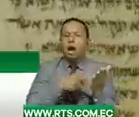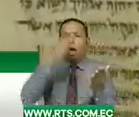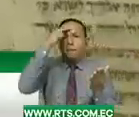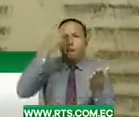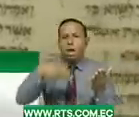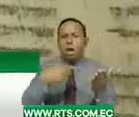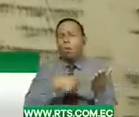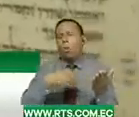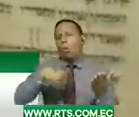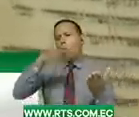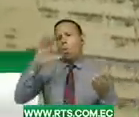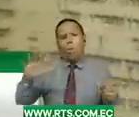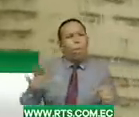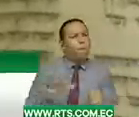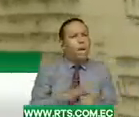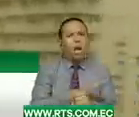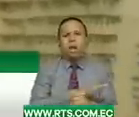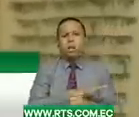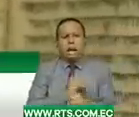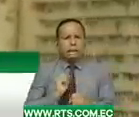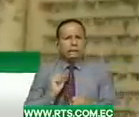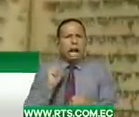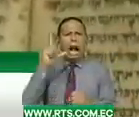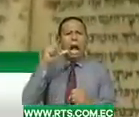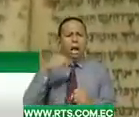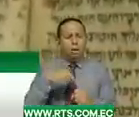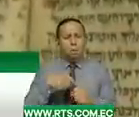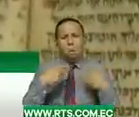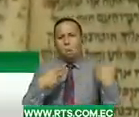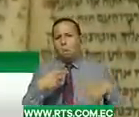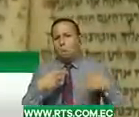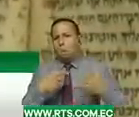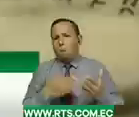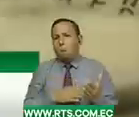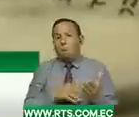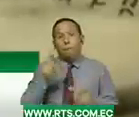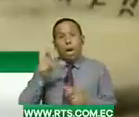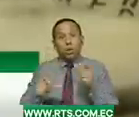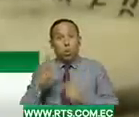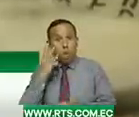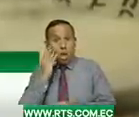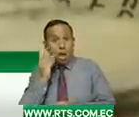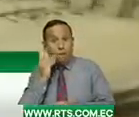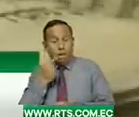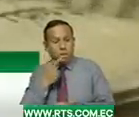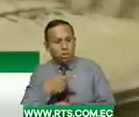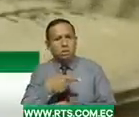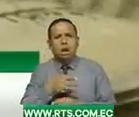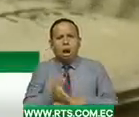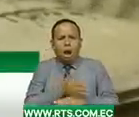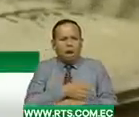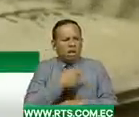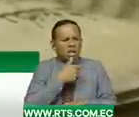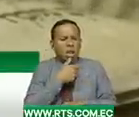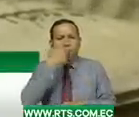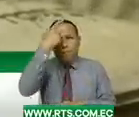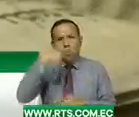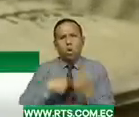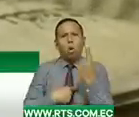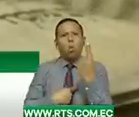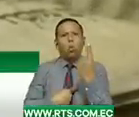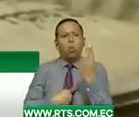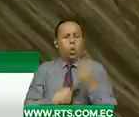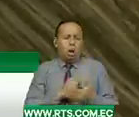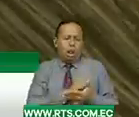más costosos jamás antes vendidos. Los expertos consideran que el manuscrito fue redactado por un solo escribano en